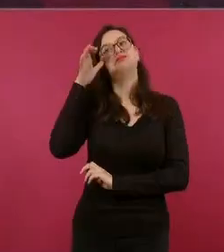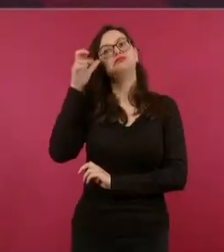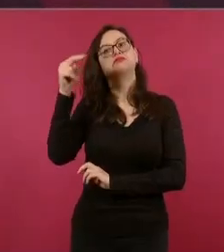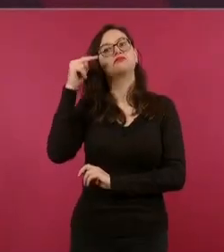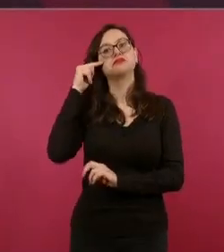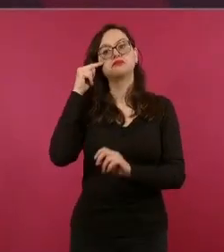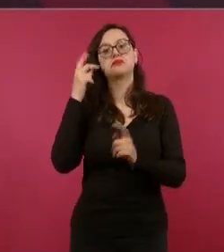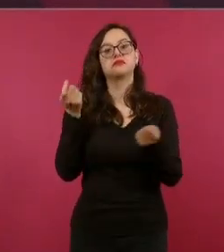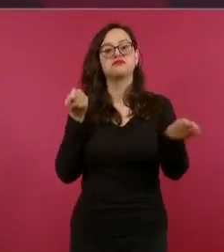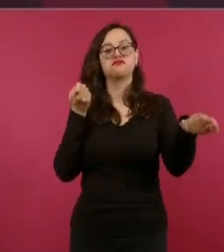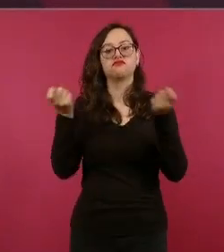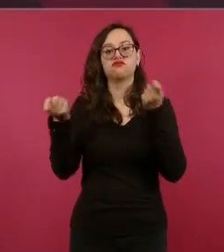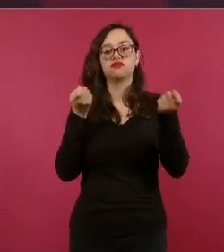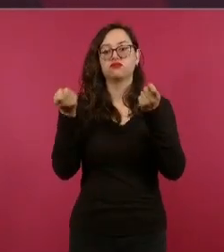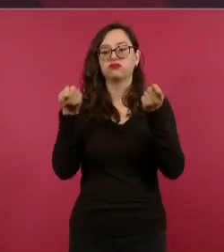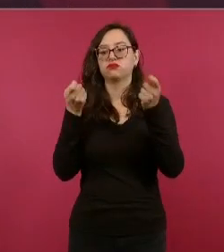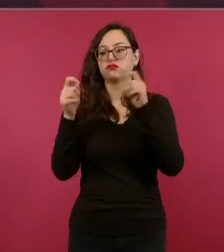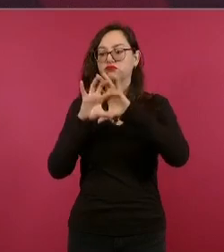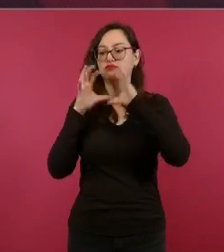de América del Norte el